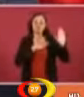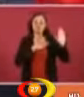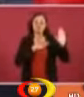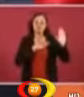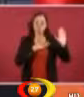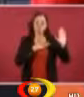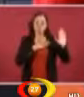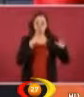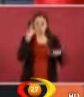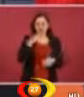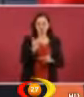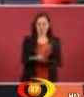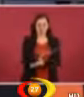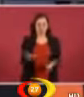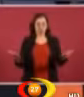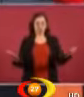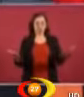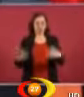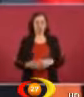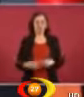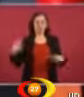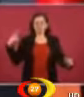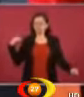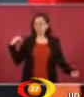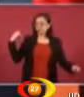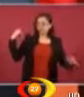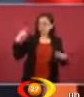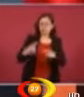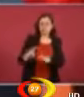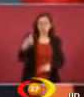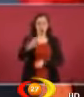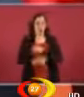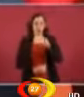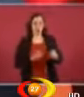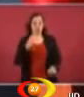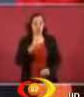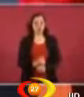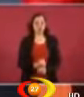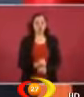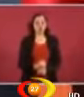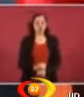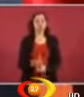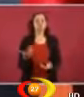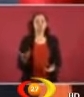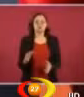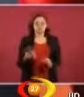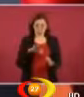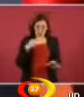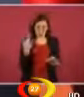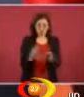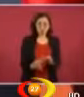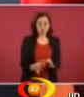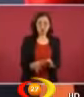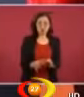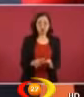al día de hoy puedo decir que hemos cumplido 89